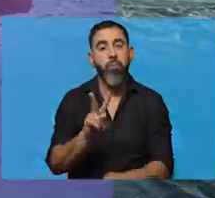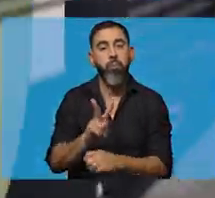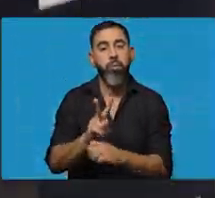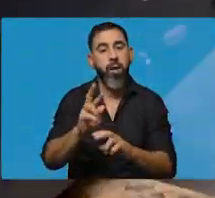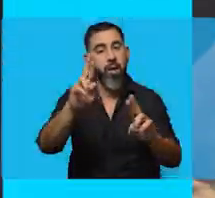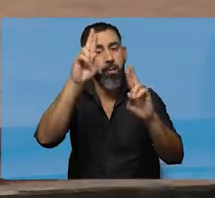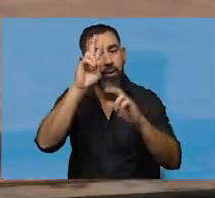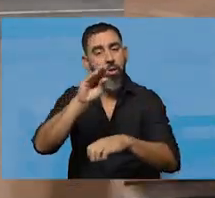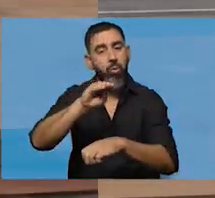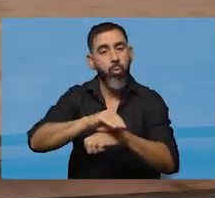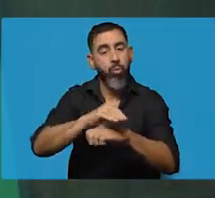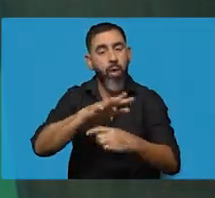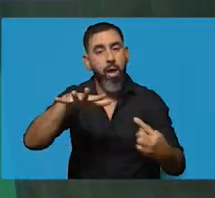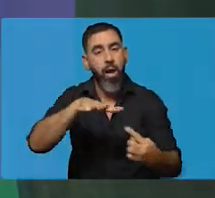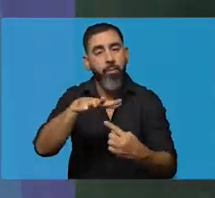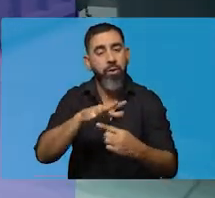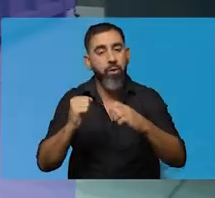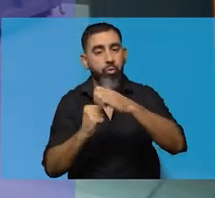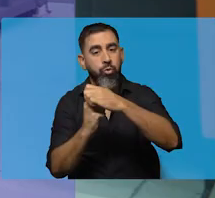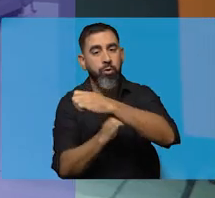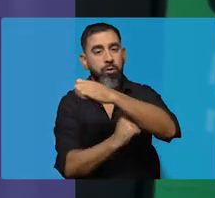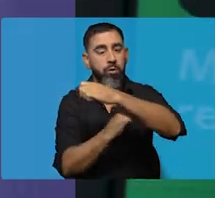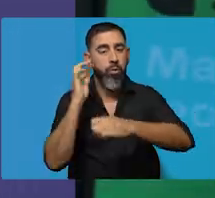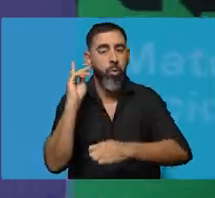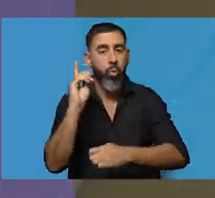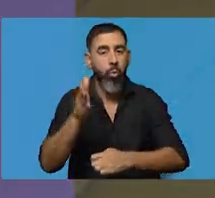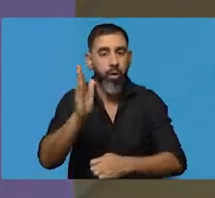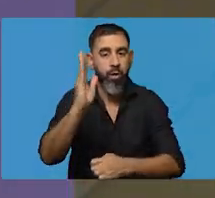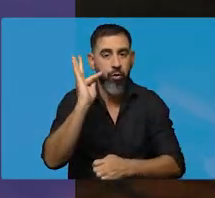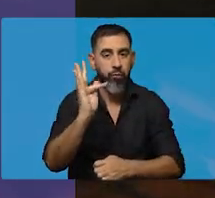Que protege y respeta la cultura y el medio ambiente a largo plazo.